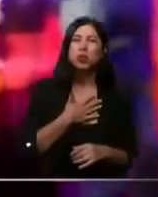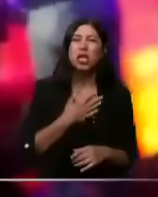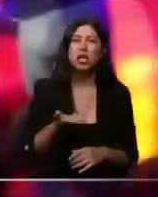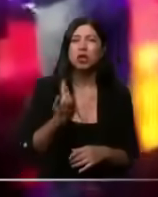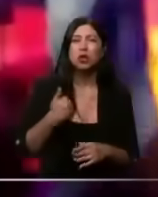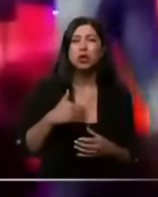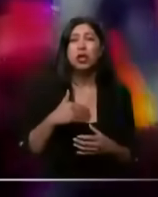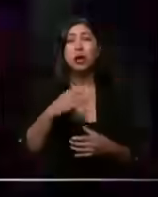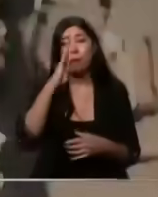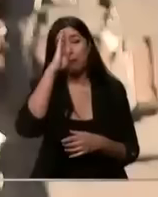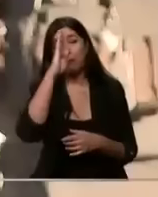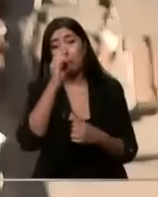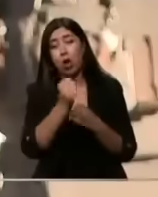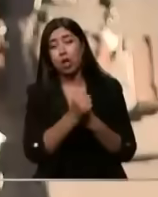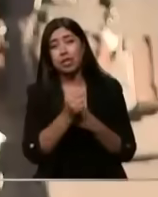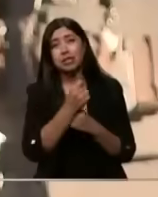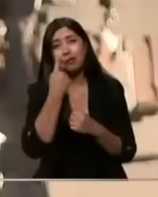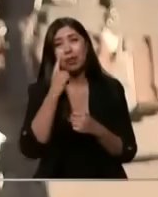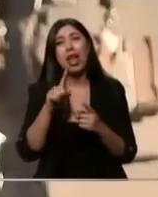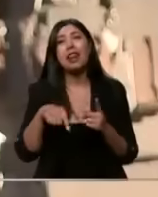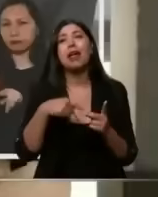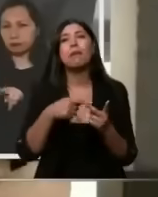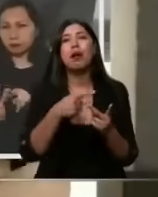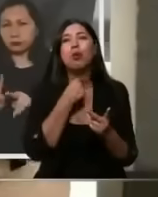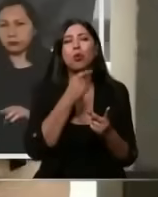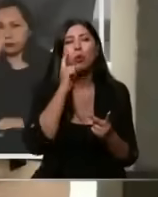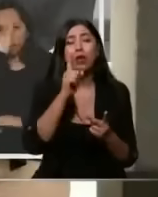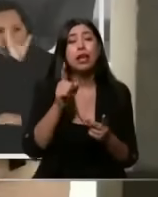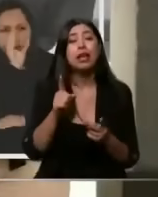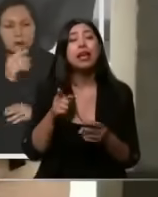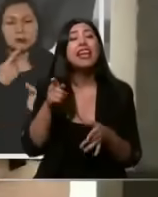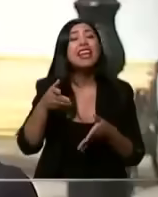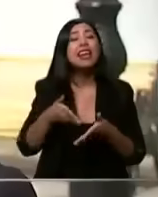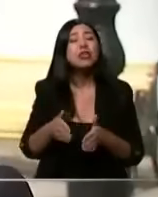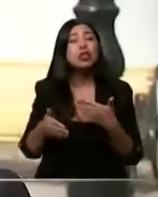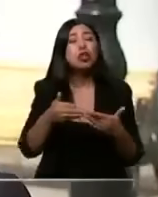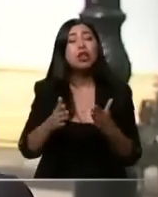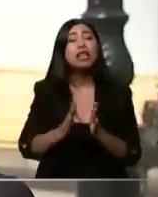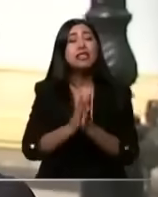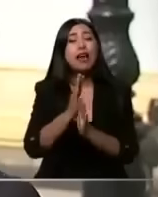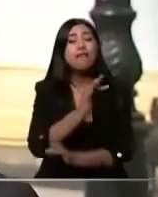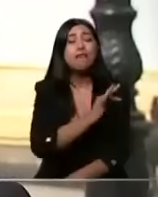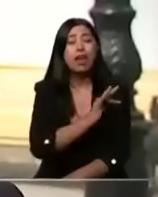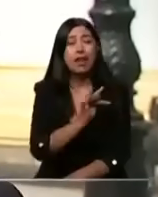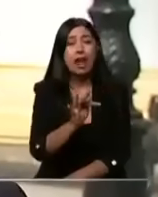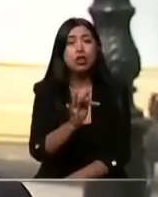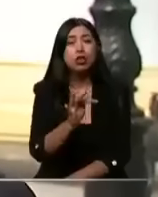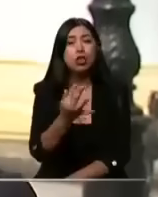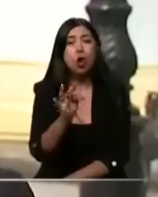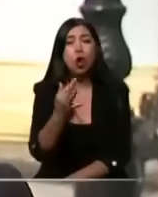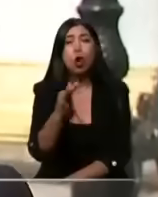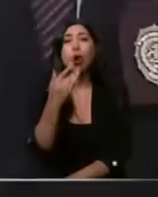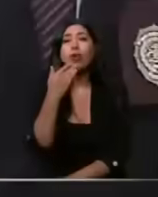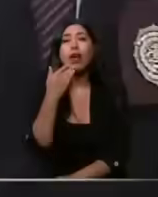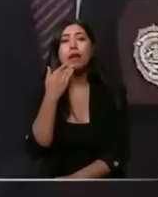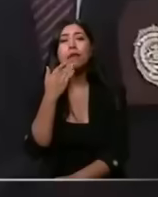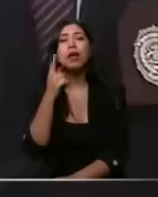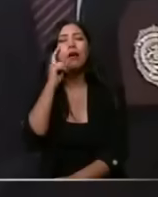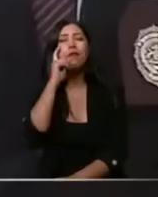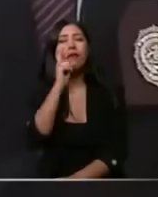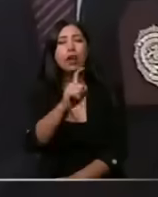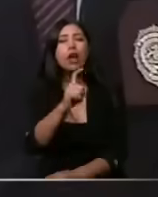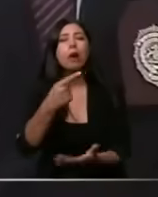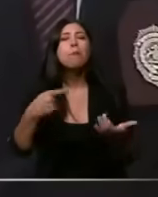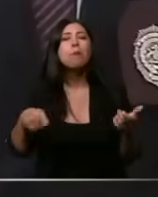de ser policías. Nacido en San Fernando, fanático del rock latino de los años 80, Muñoz Yáñez sería el